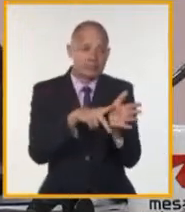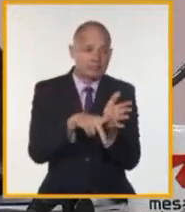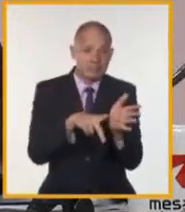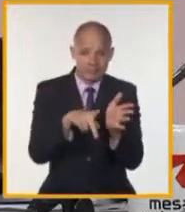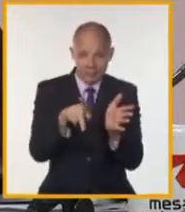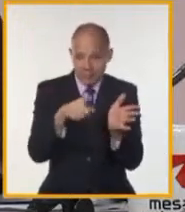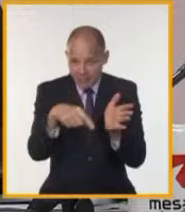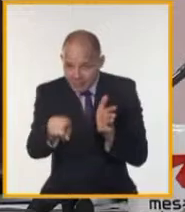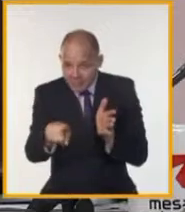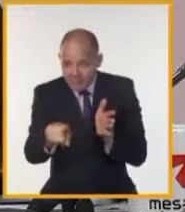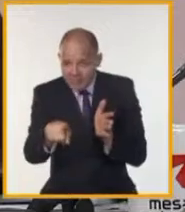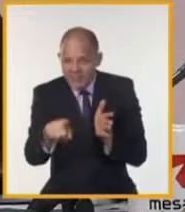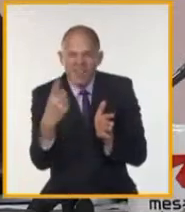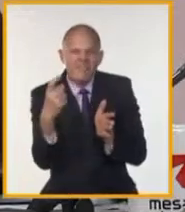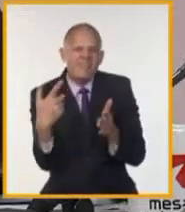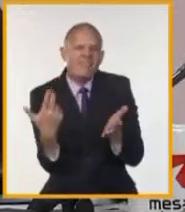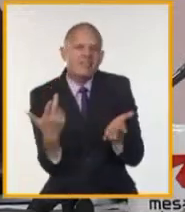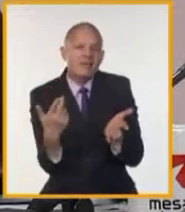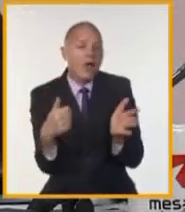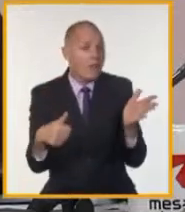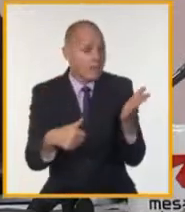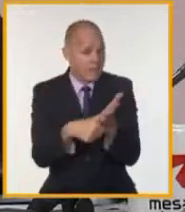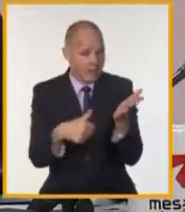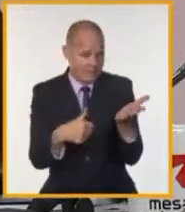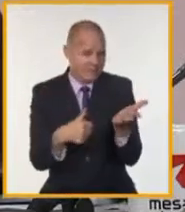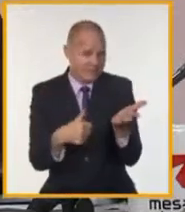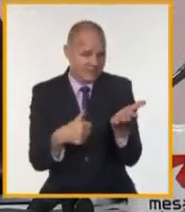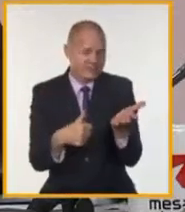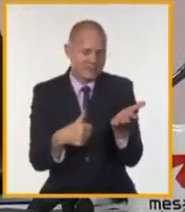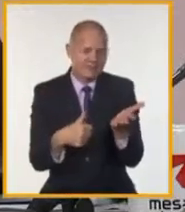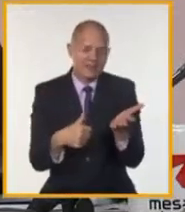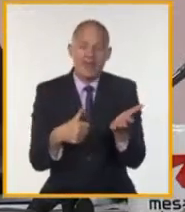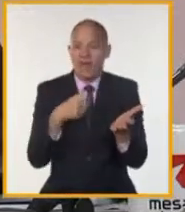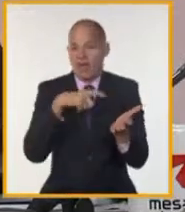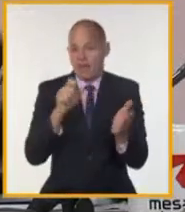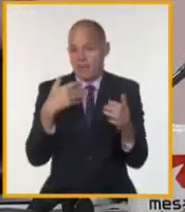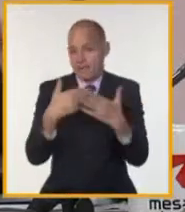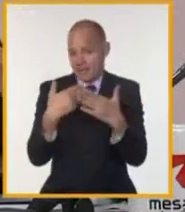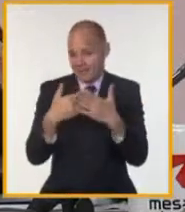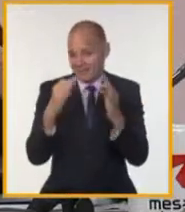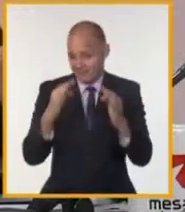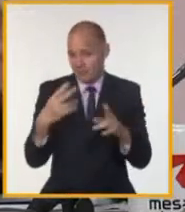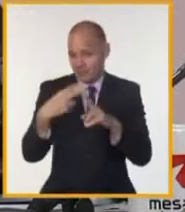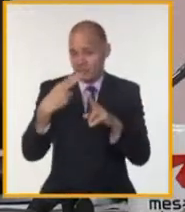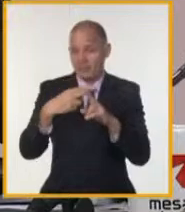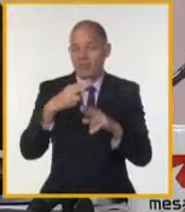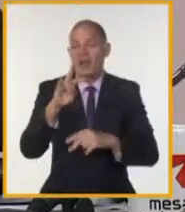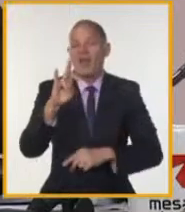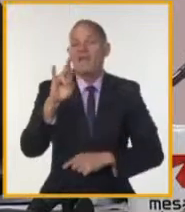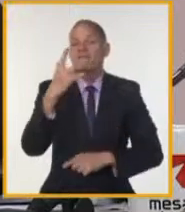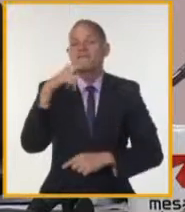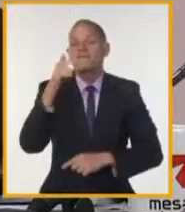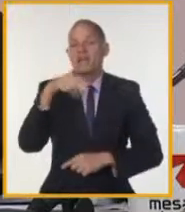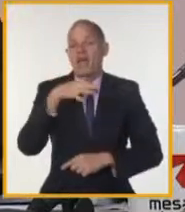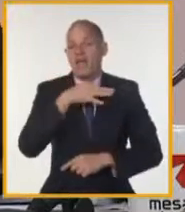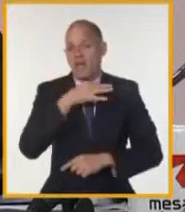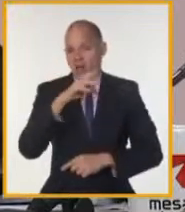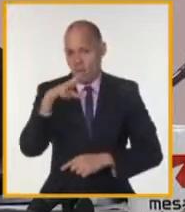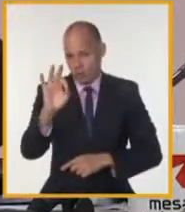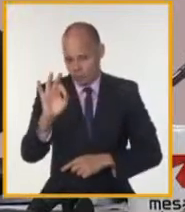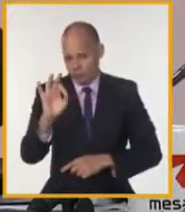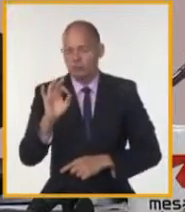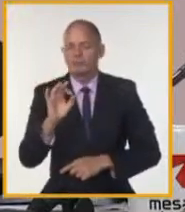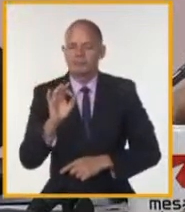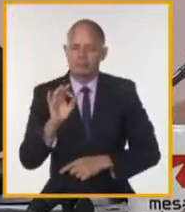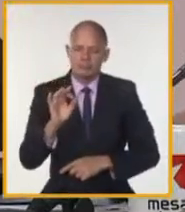papel fundamental lo tiene la empresa Viajero y también el programa Viajando, que es parte de todo el despliegue